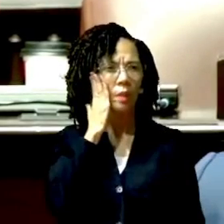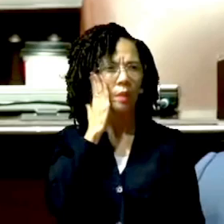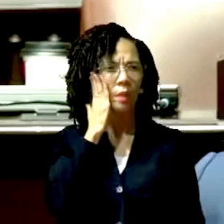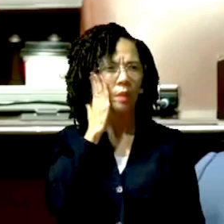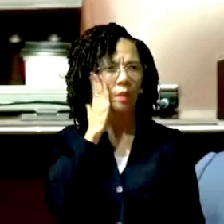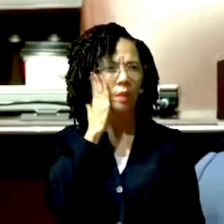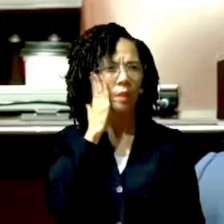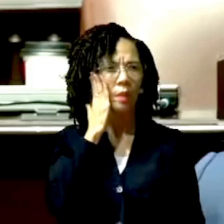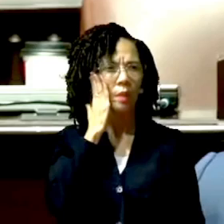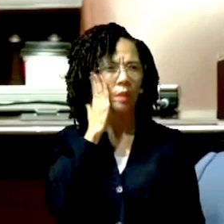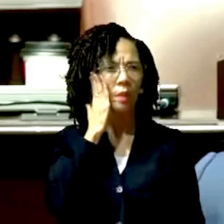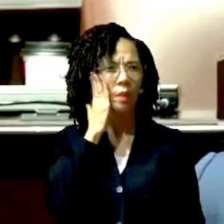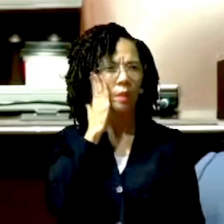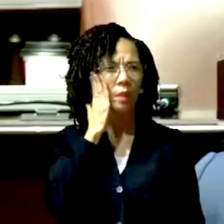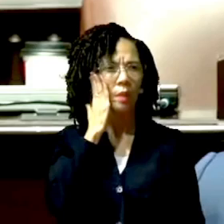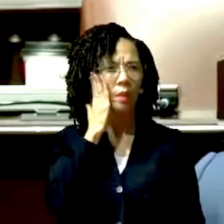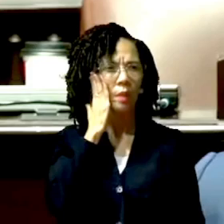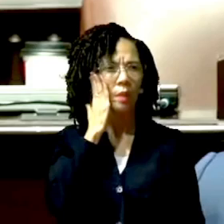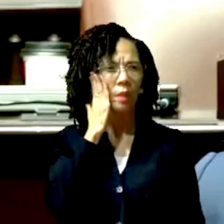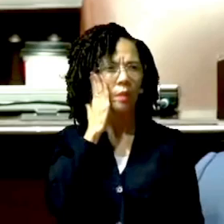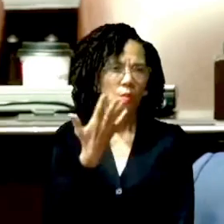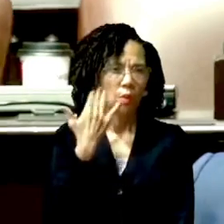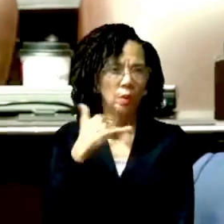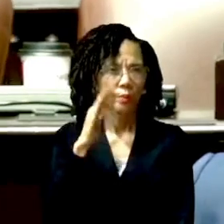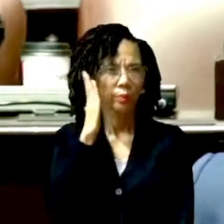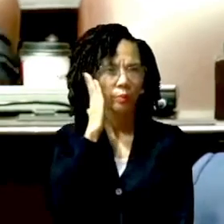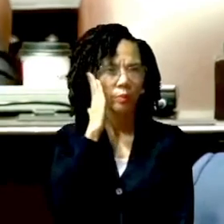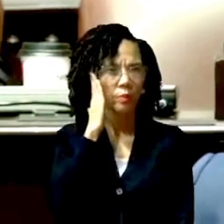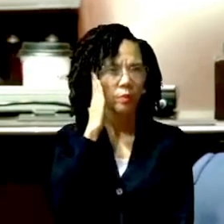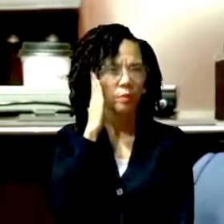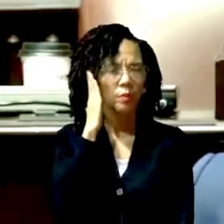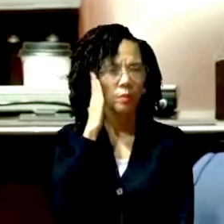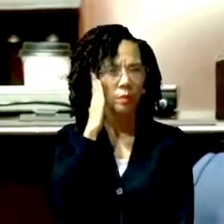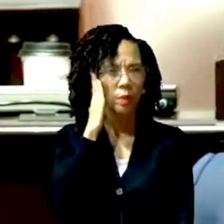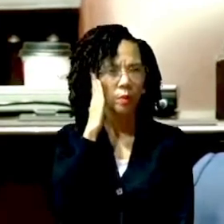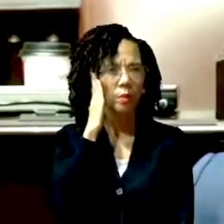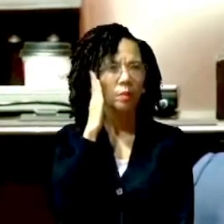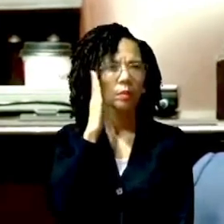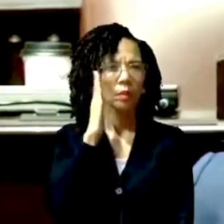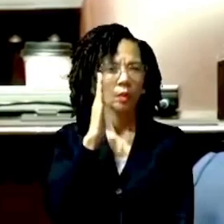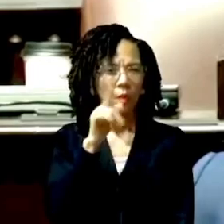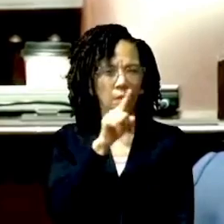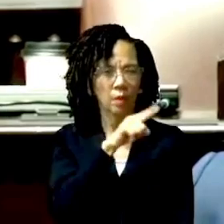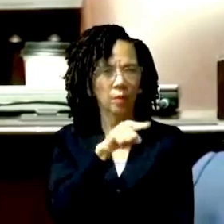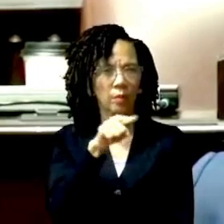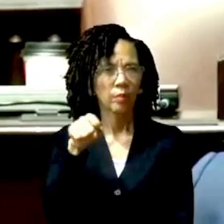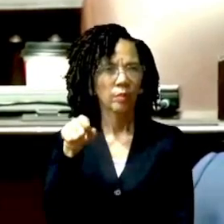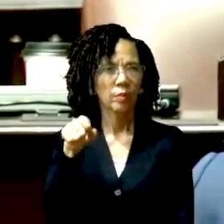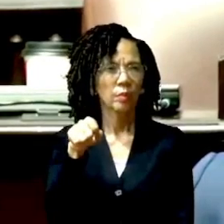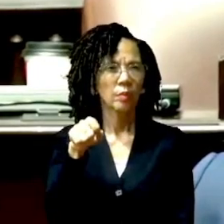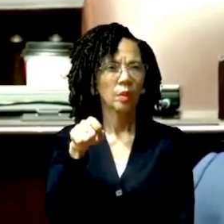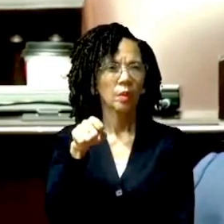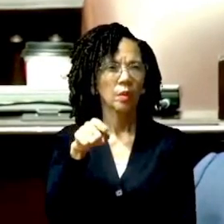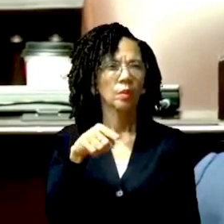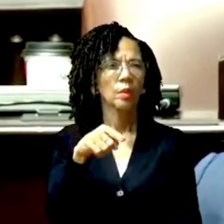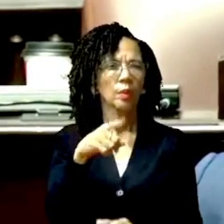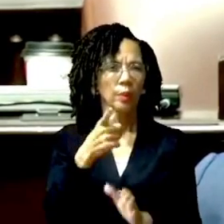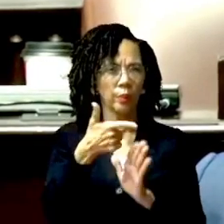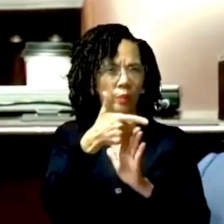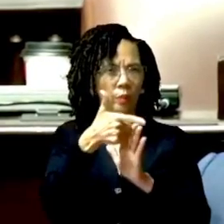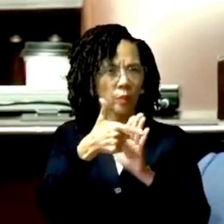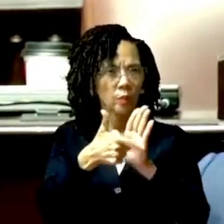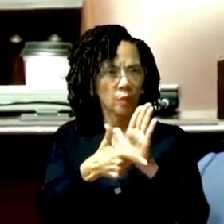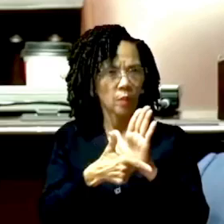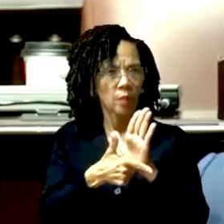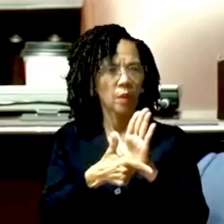proceso electoral donde en nuestras demarcaciones fuimos celosos del sustento que da legalidad a una